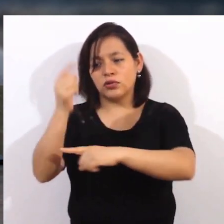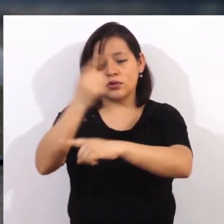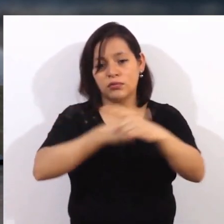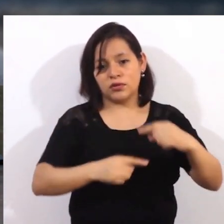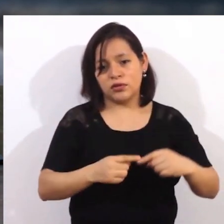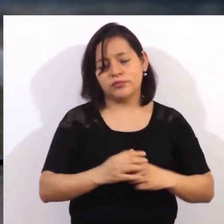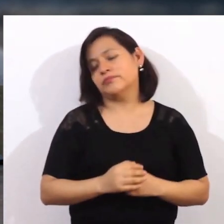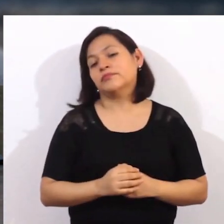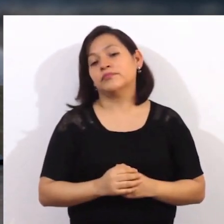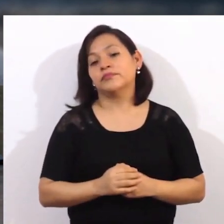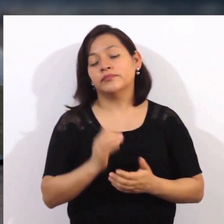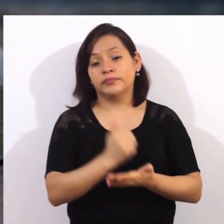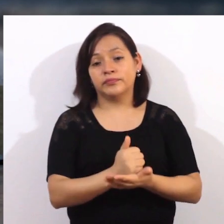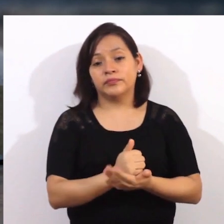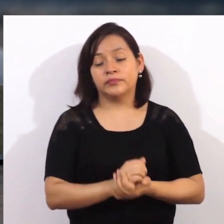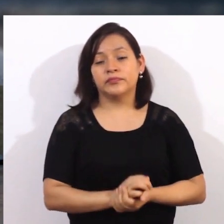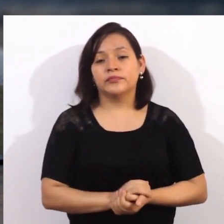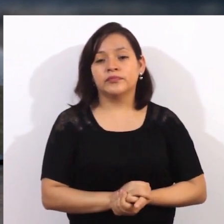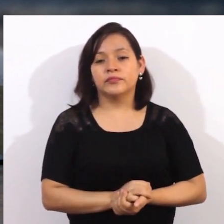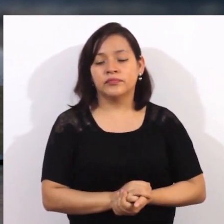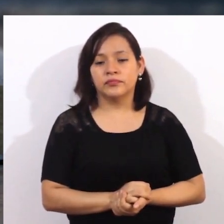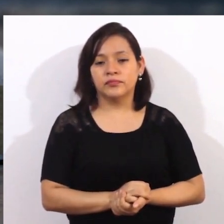venido. Y quiero resaltar esto.